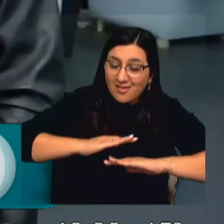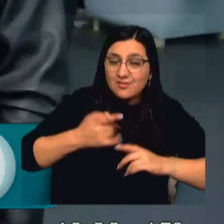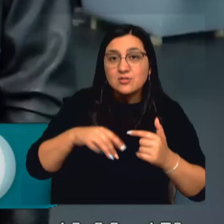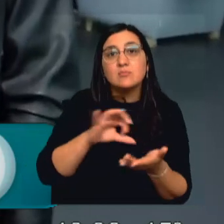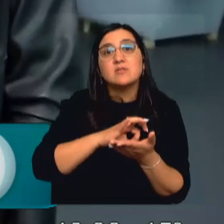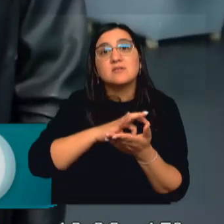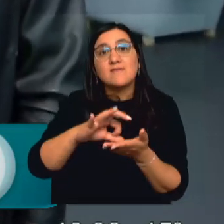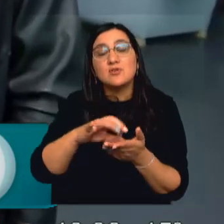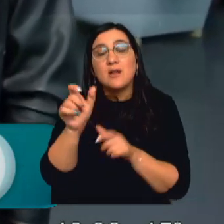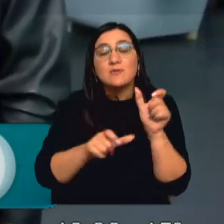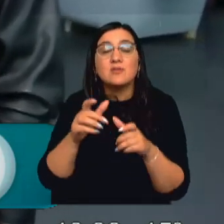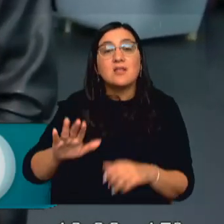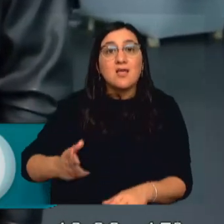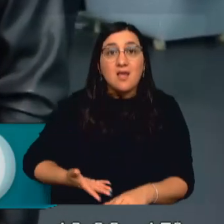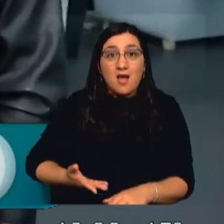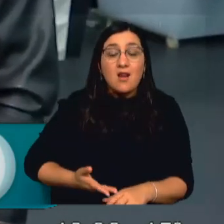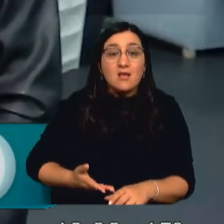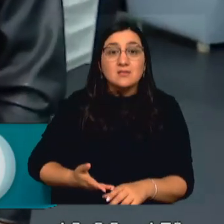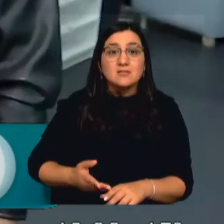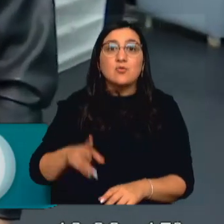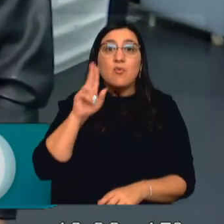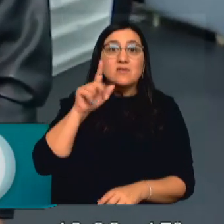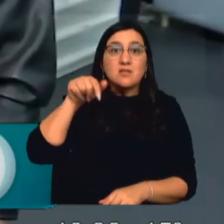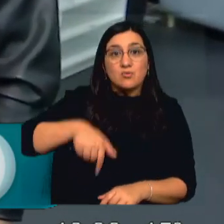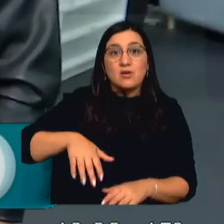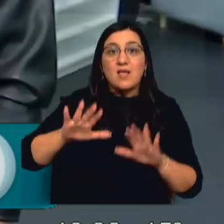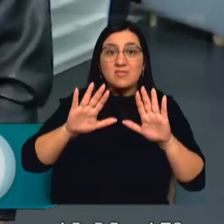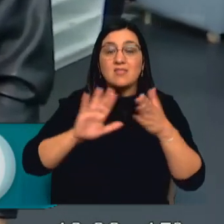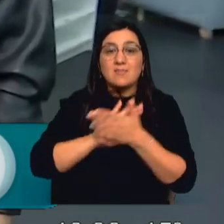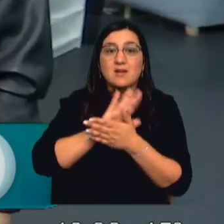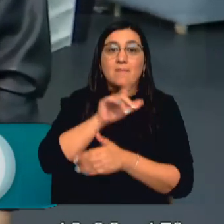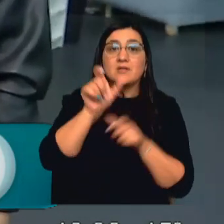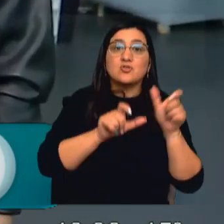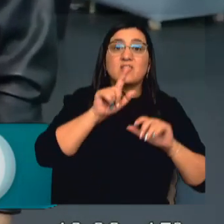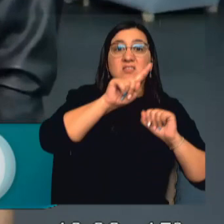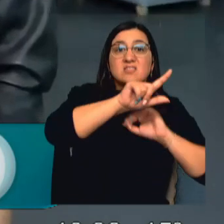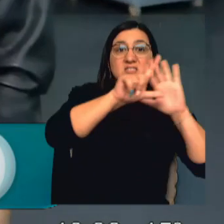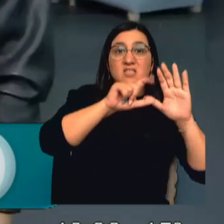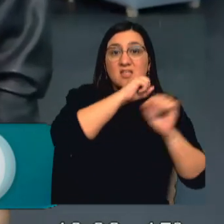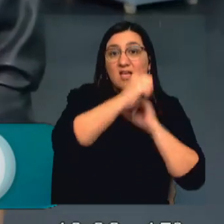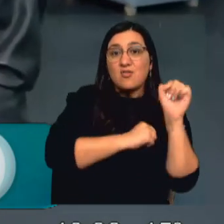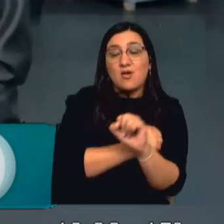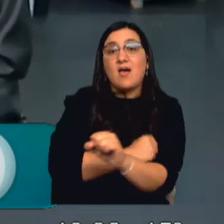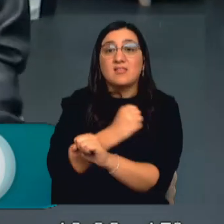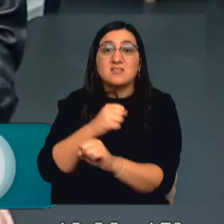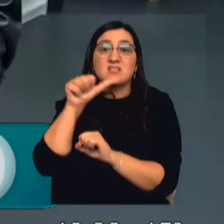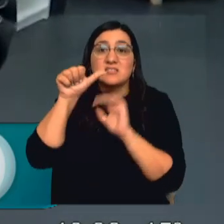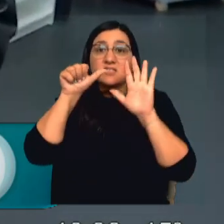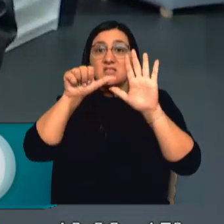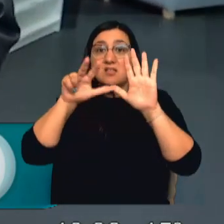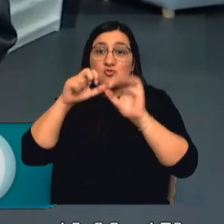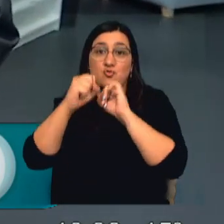que la gente tiene ganas de venir y quedarse, como viste hoy, 10 de la mañana, personas de 17 años hasta 68 años acá haciendo movimiento. siento.